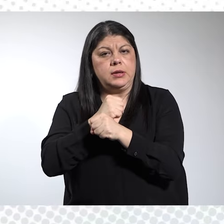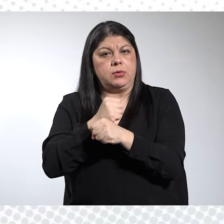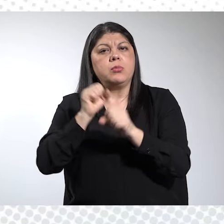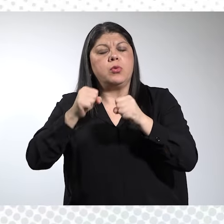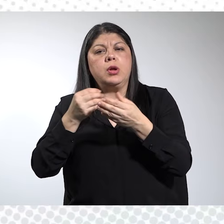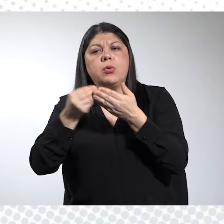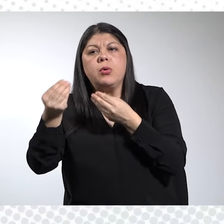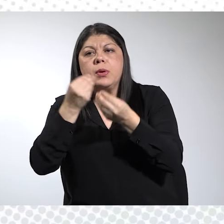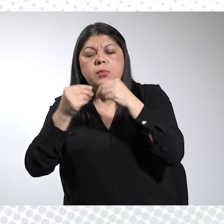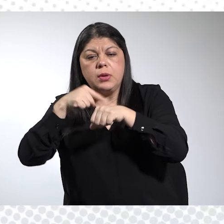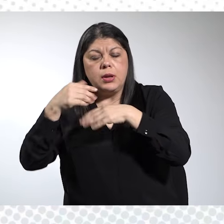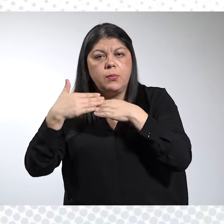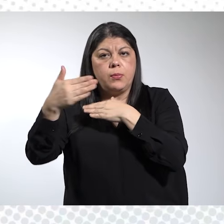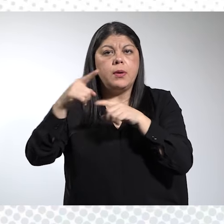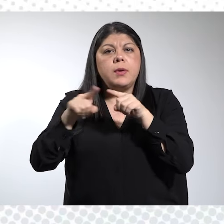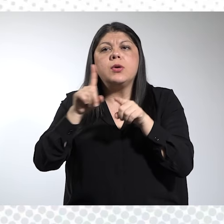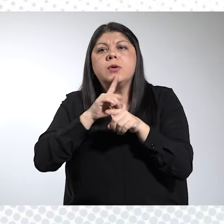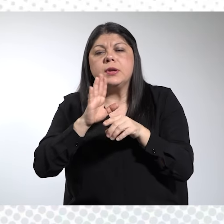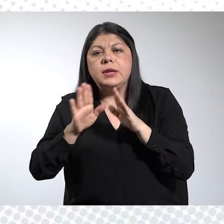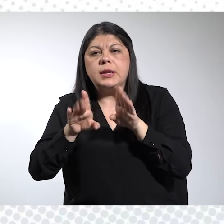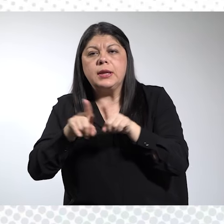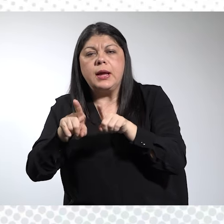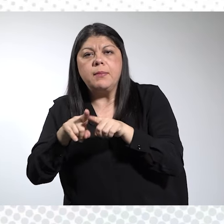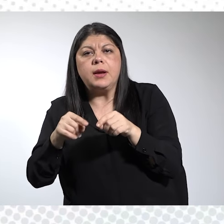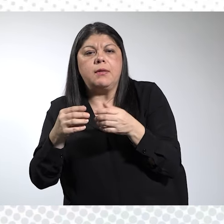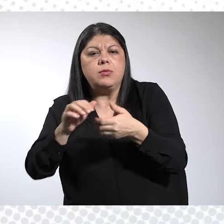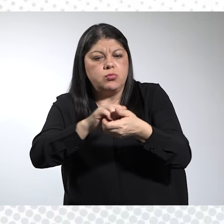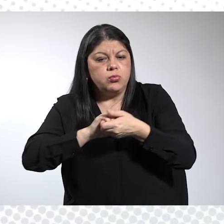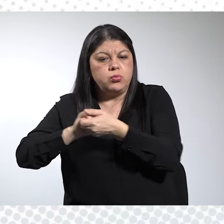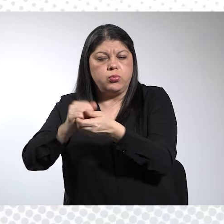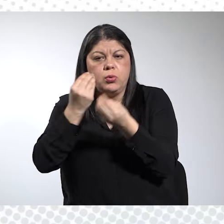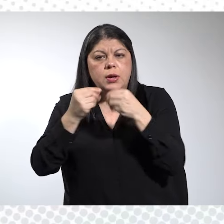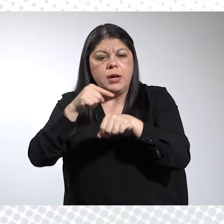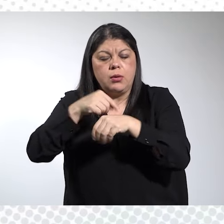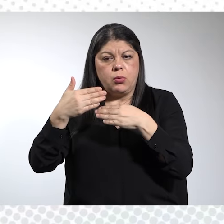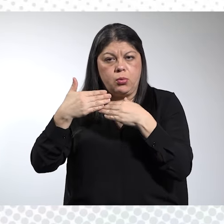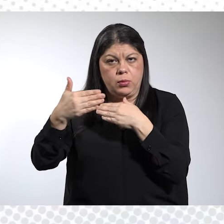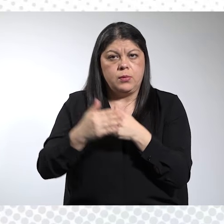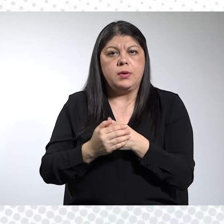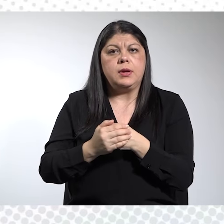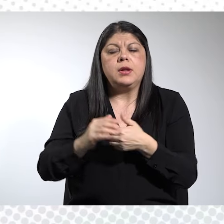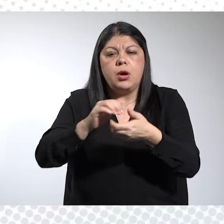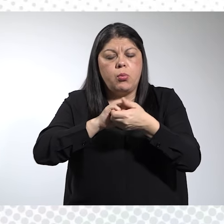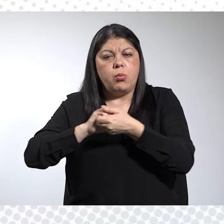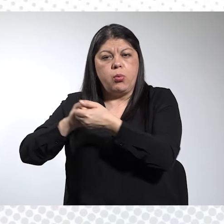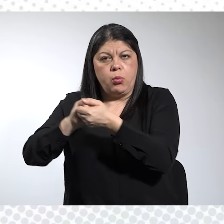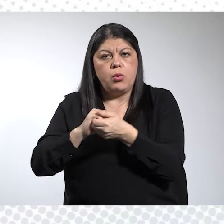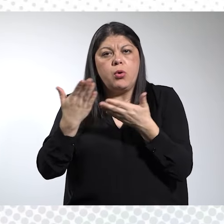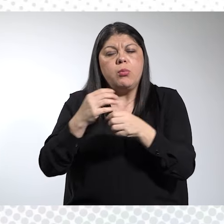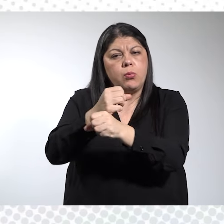seguridad alimentaria en el largo plazo, sino hablar de soberanía alimentaria de corto plazo. Esa soberanía